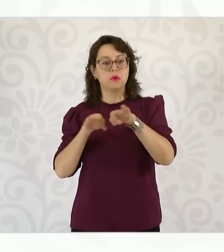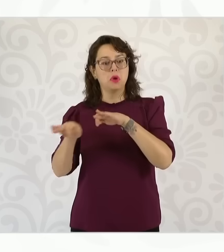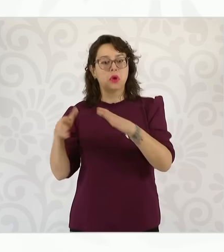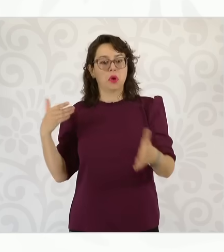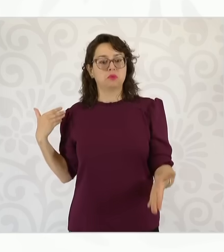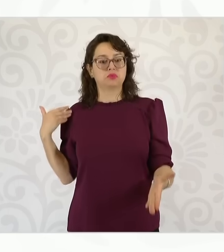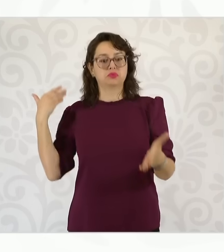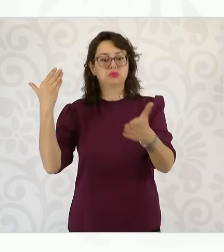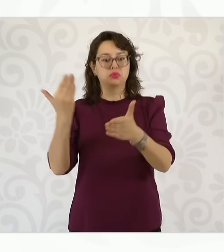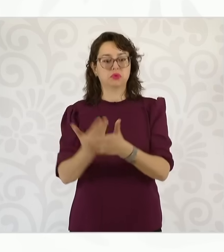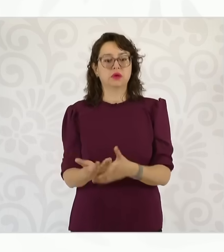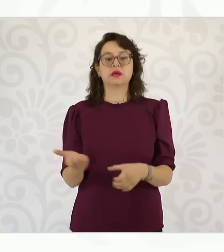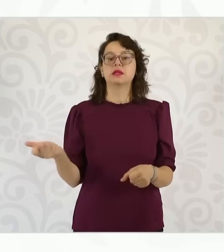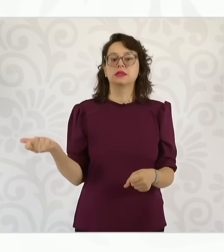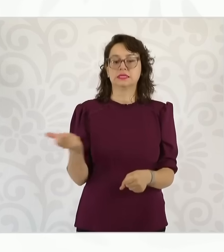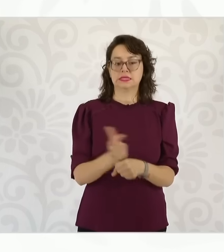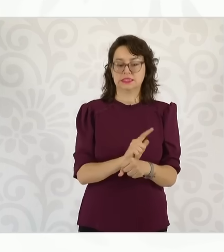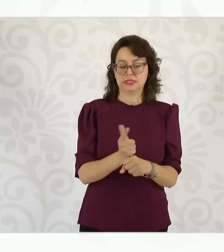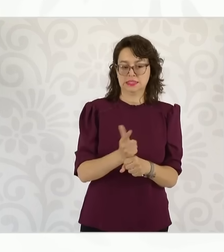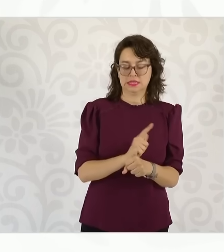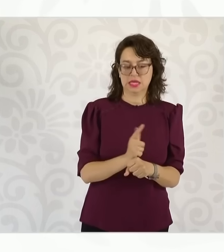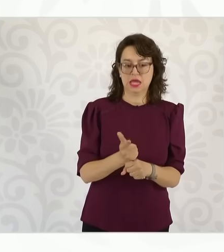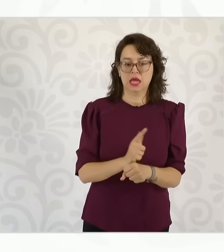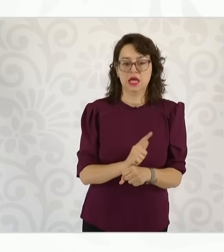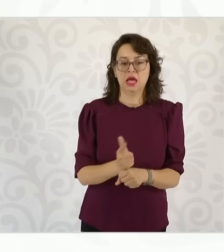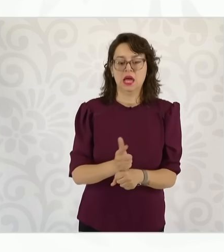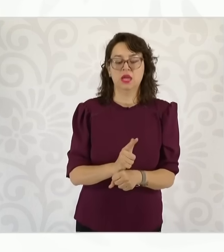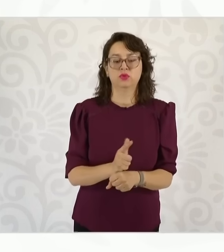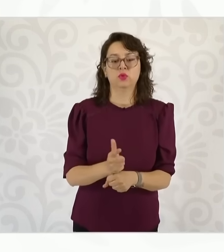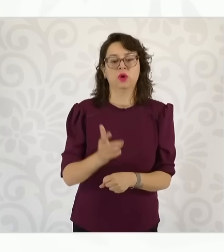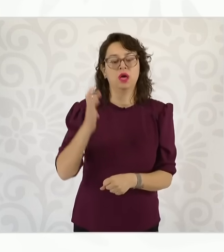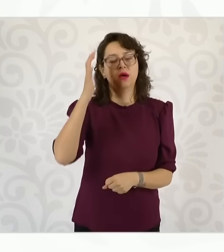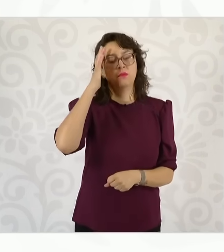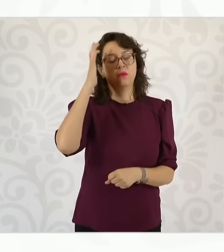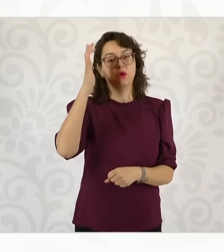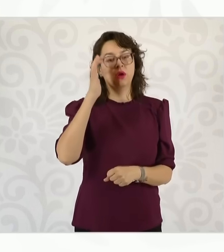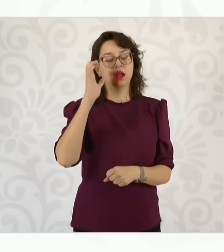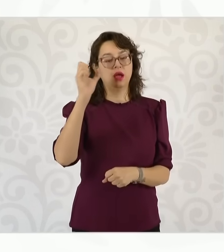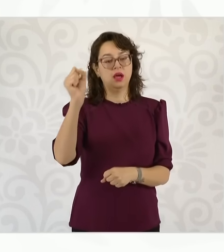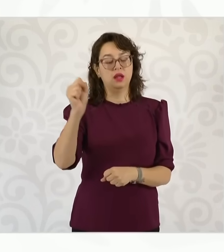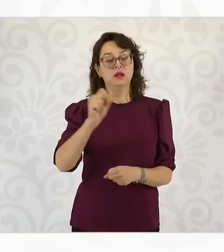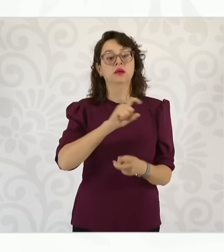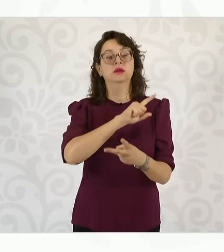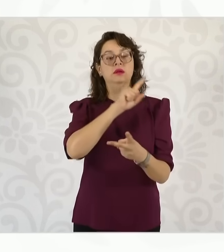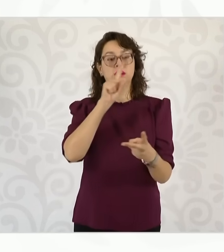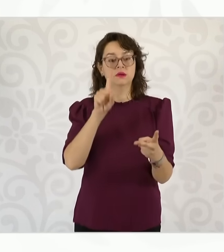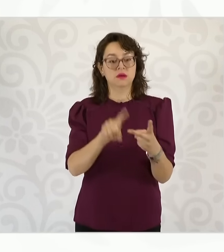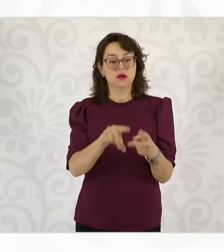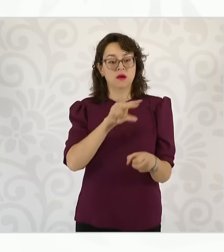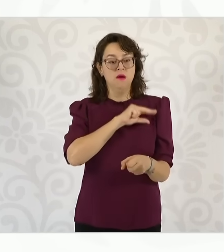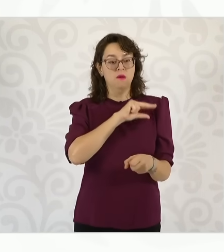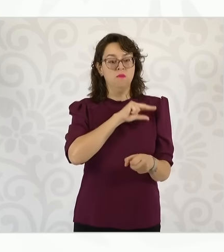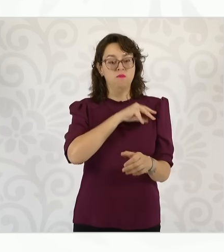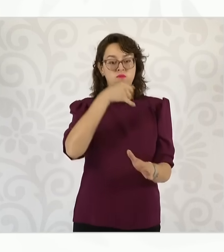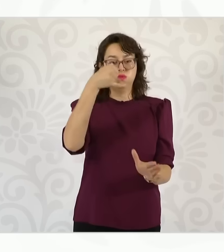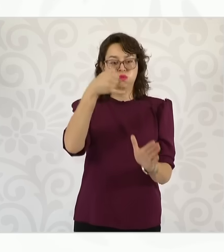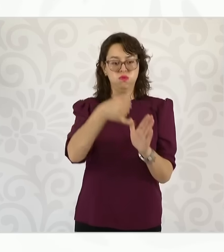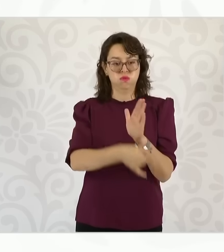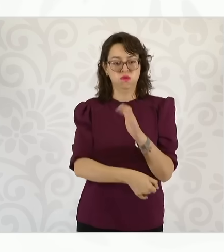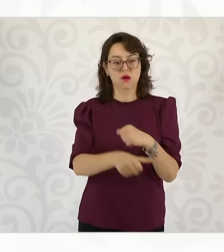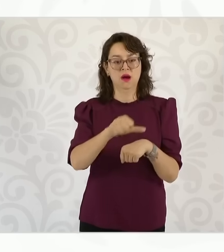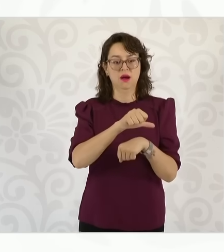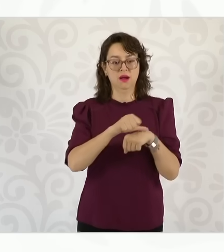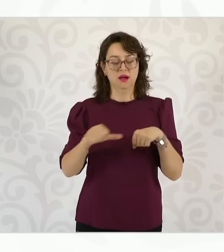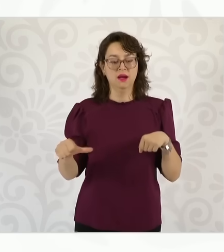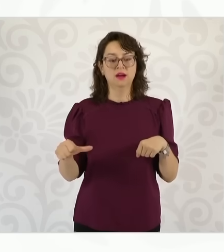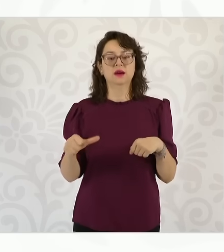en Medicina General en la Universidad de Morelos, también una especialidad en cirugía en el